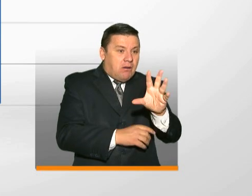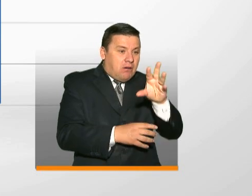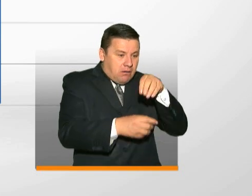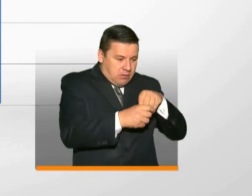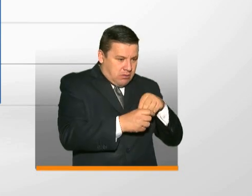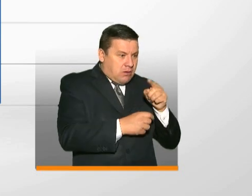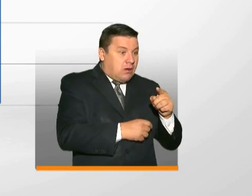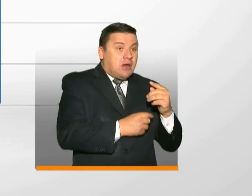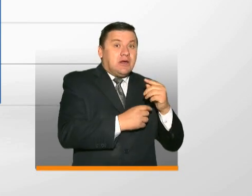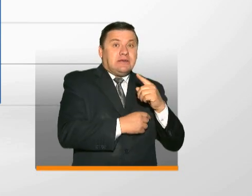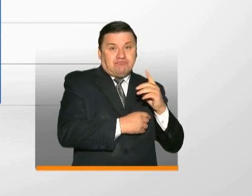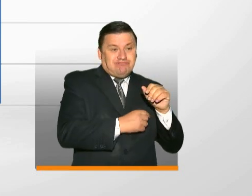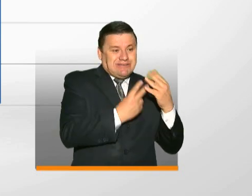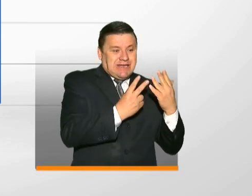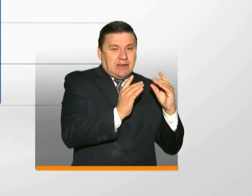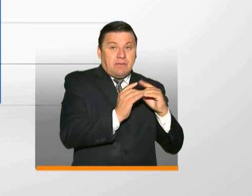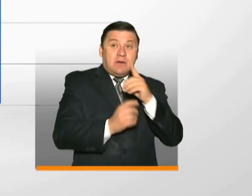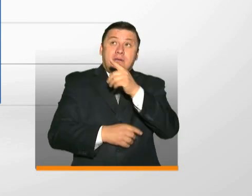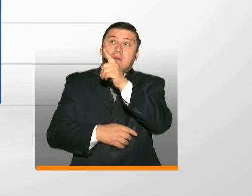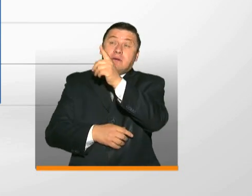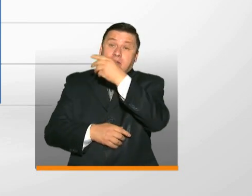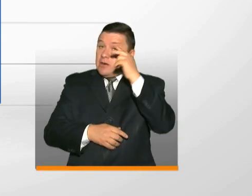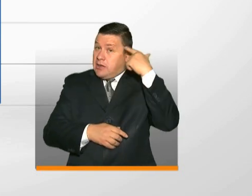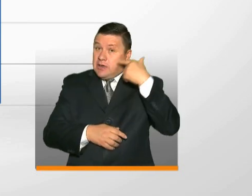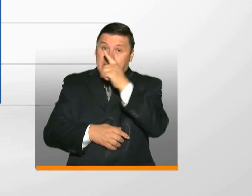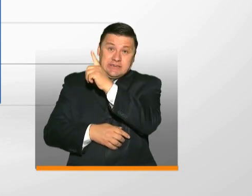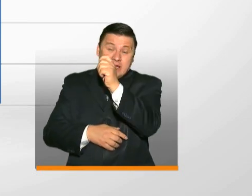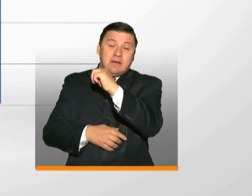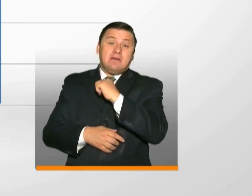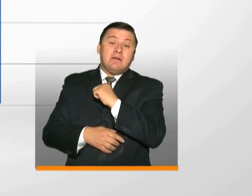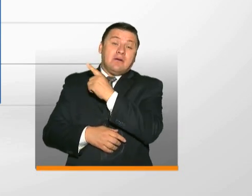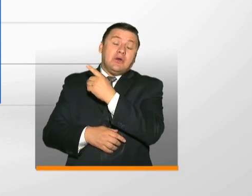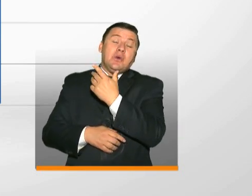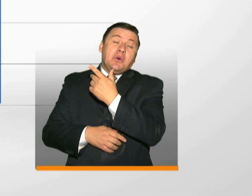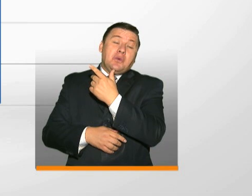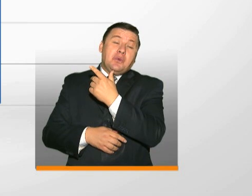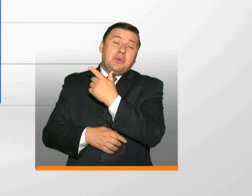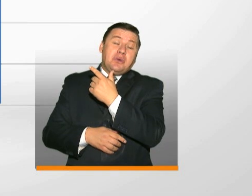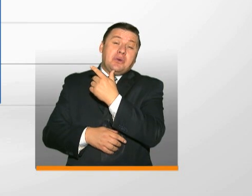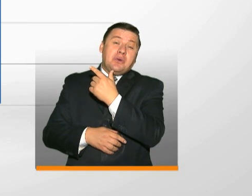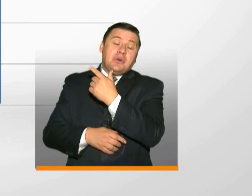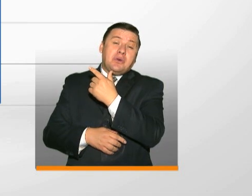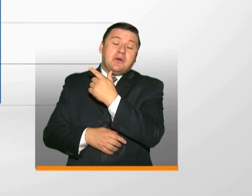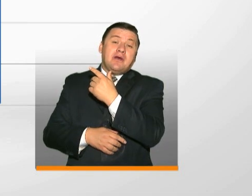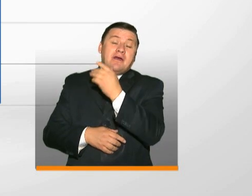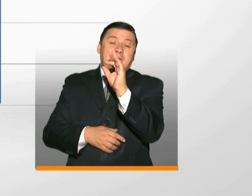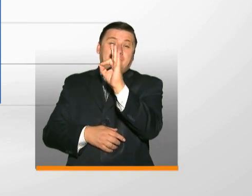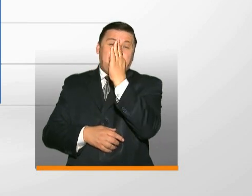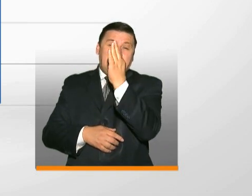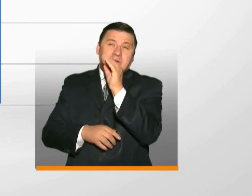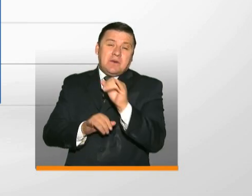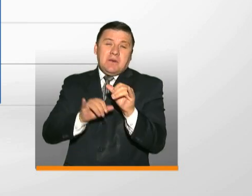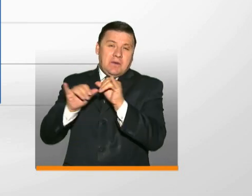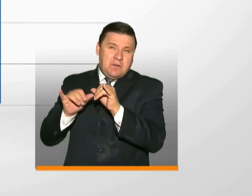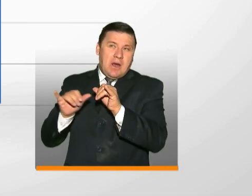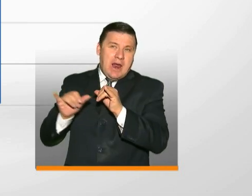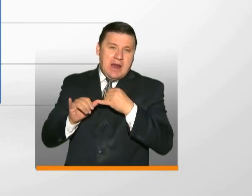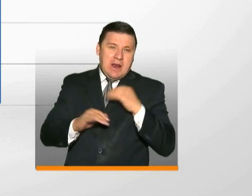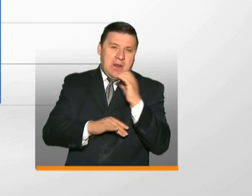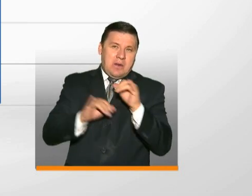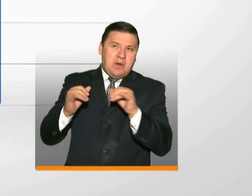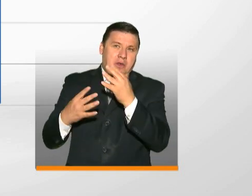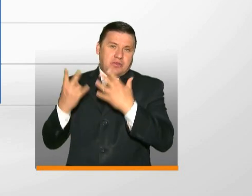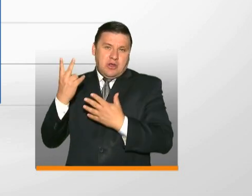Unido tiene 7. España tiene 10 unidades de cuidado intensivo por 100.000 habitantes. Francia, muy similar a nosotros, tiene